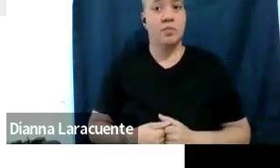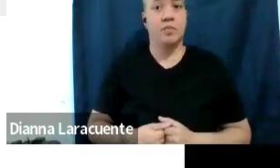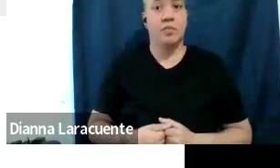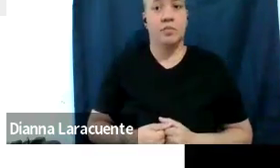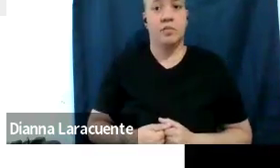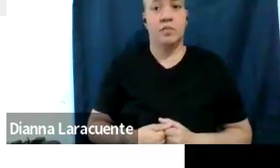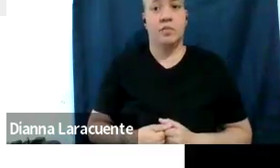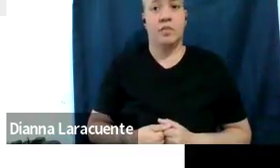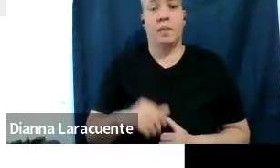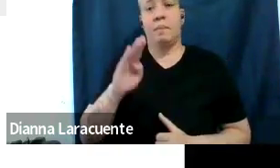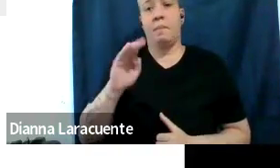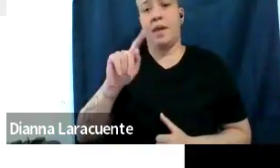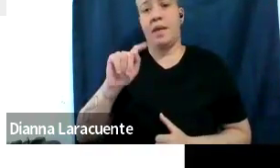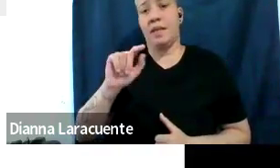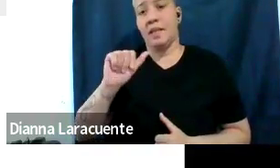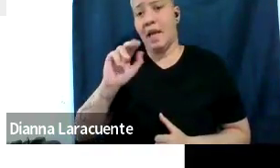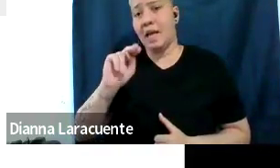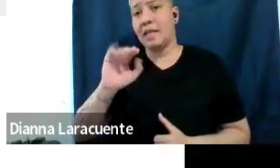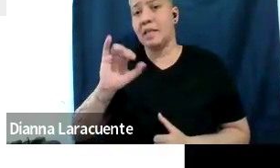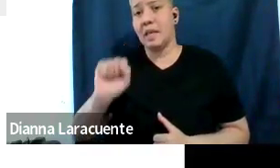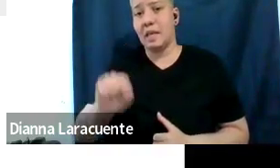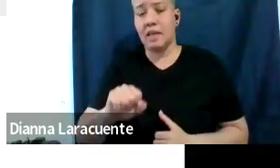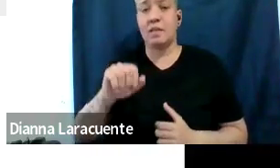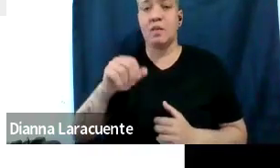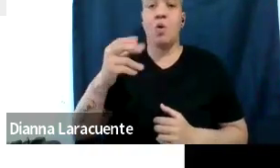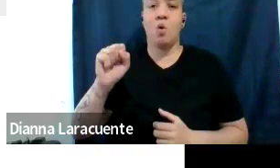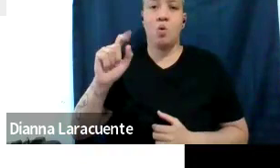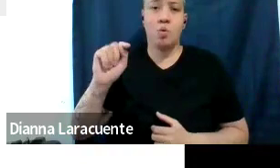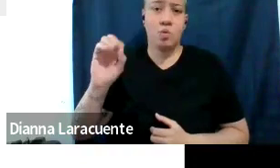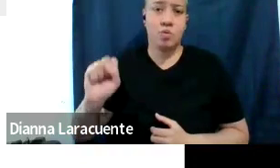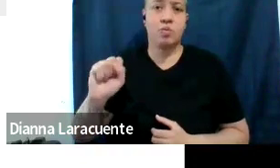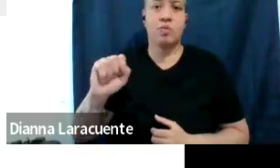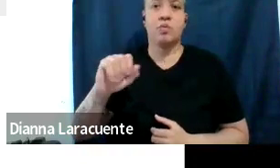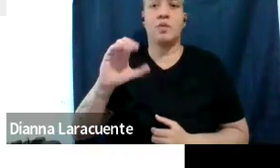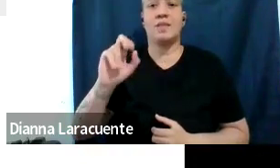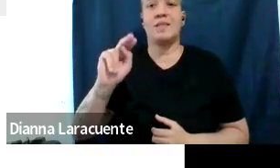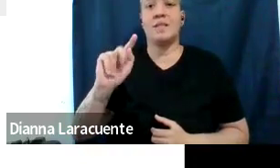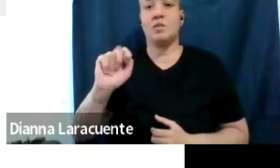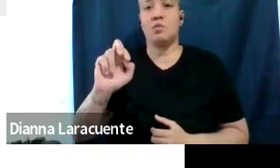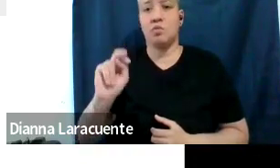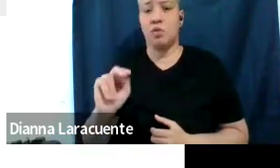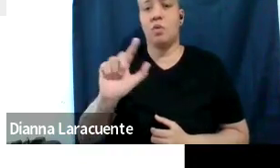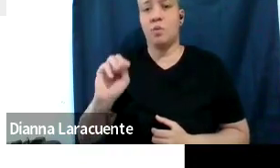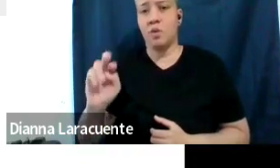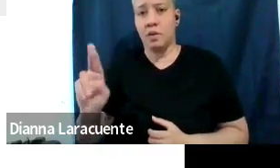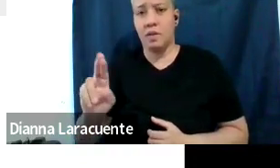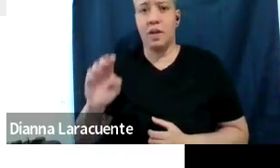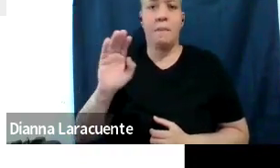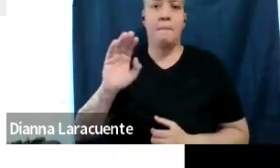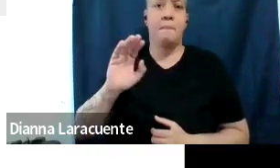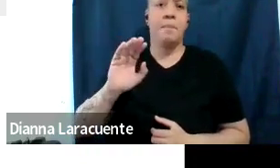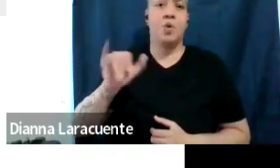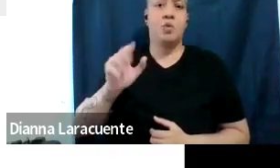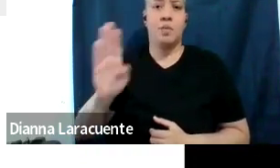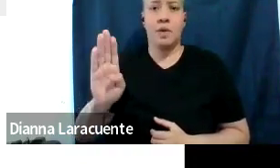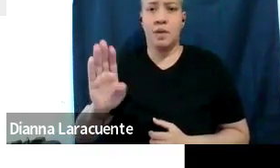mire, desde Betance, desde Hostos, desde Segundo Ripeldi, desde Matienzo Cintrón, desde Muñoz Rivera, desde Valdoriotti, desde